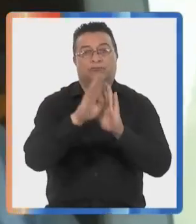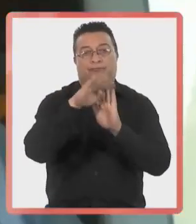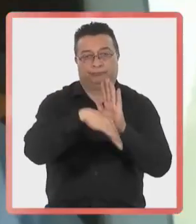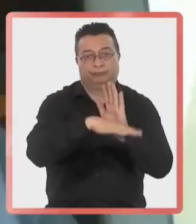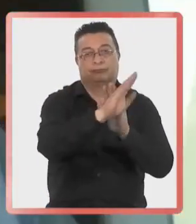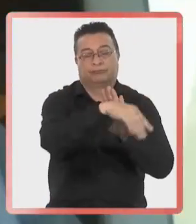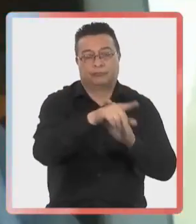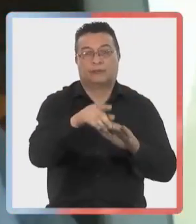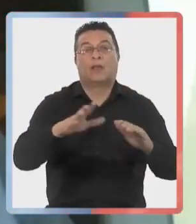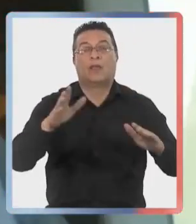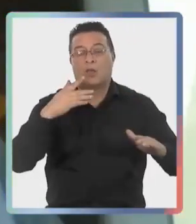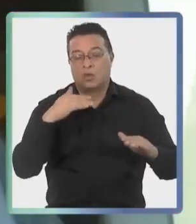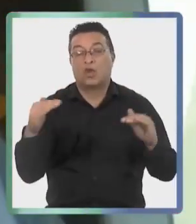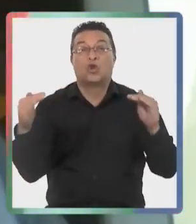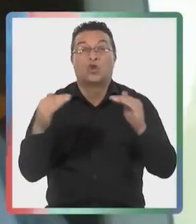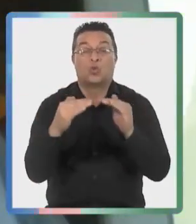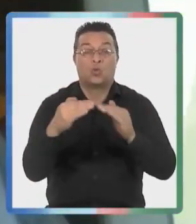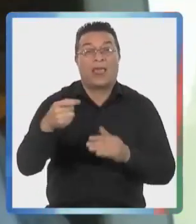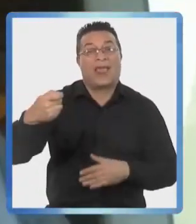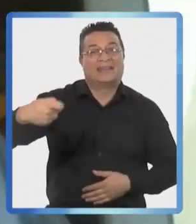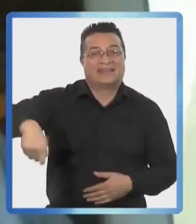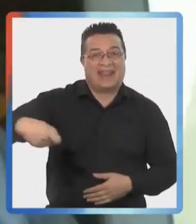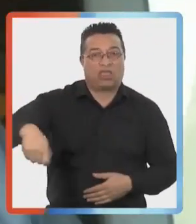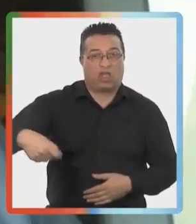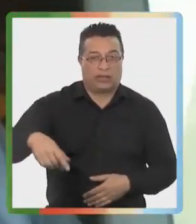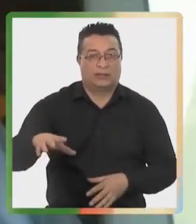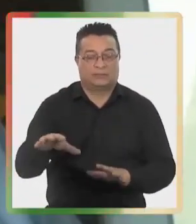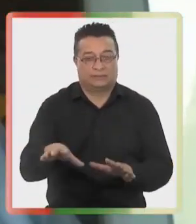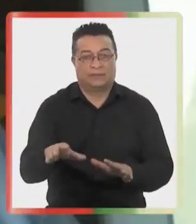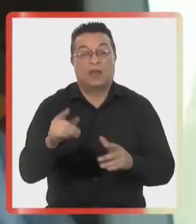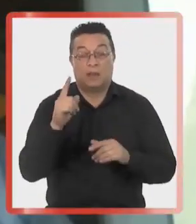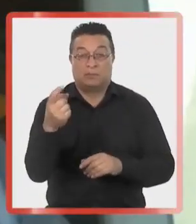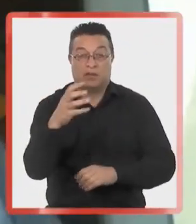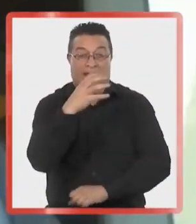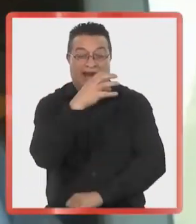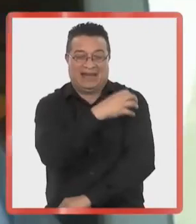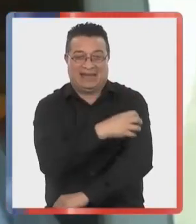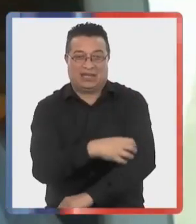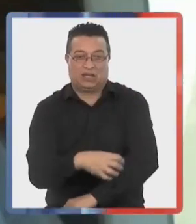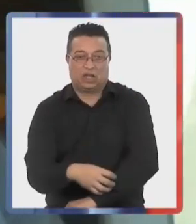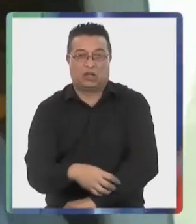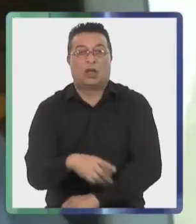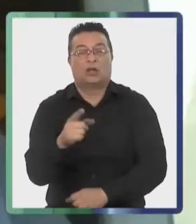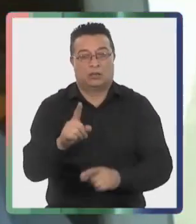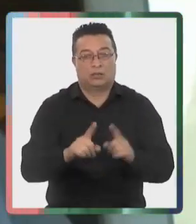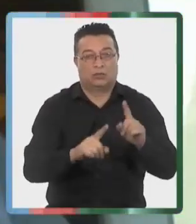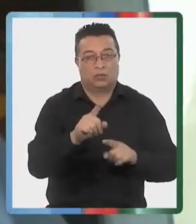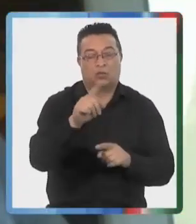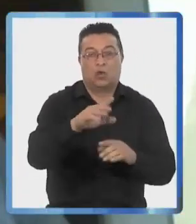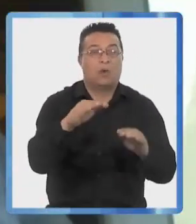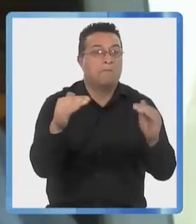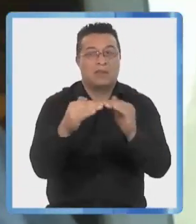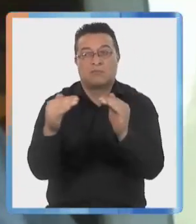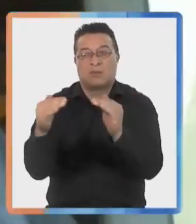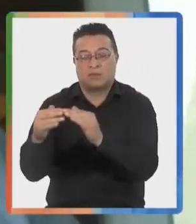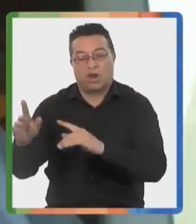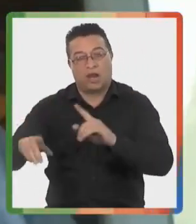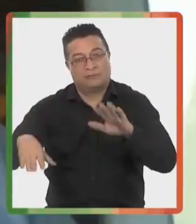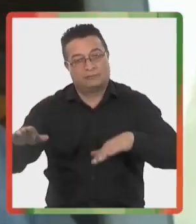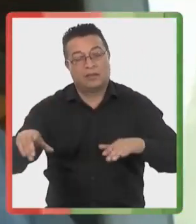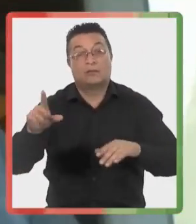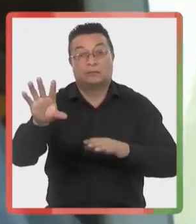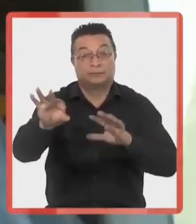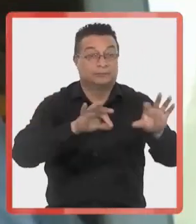Esta es una elección que es igual que los senadores. Entonces, primero es por regiones. Todos los de una región tienen el mismo voto.